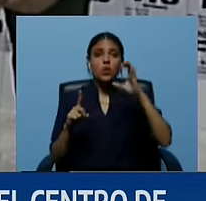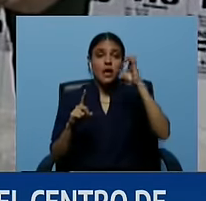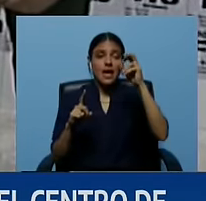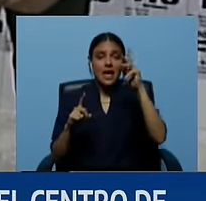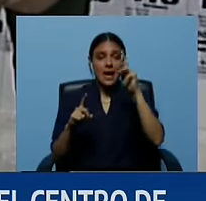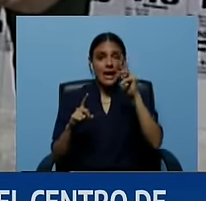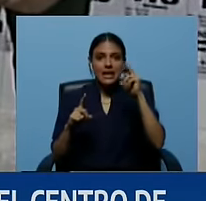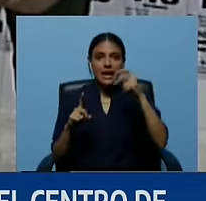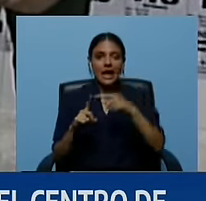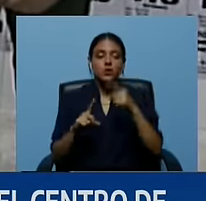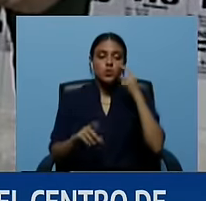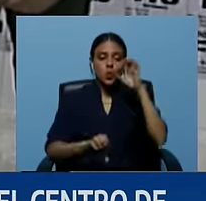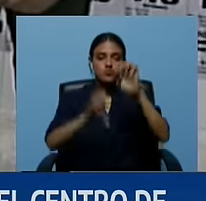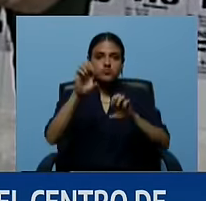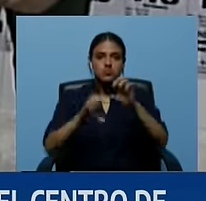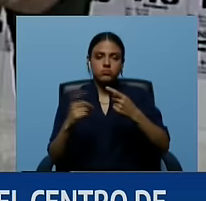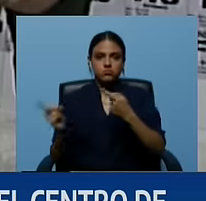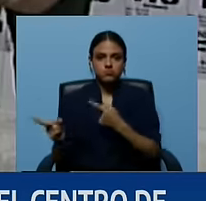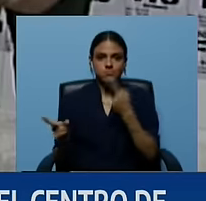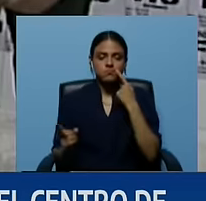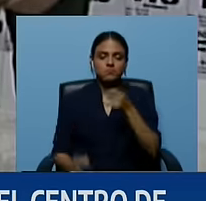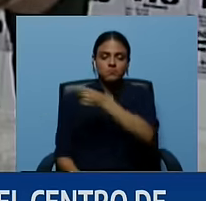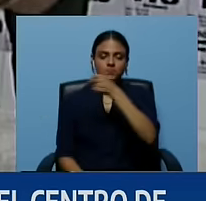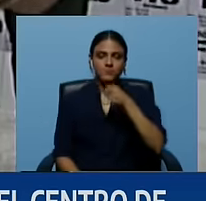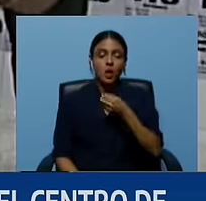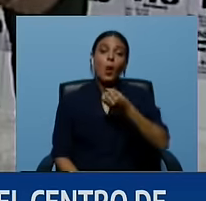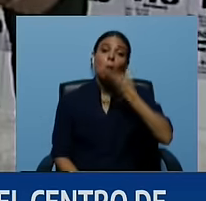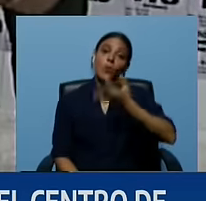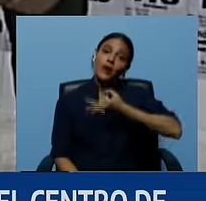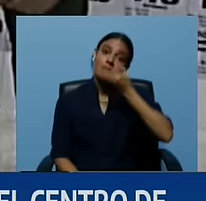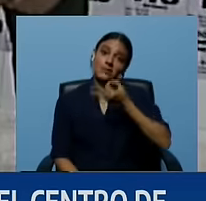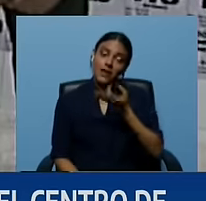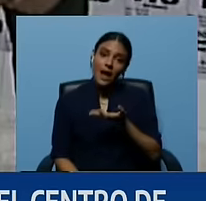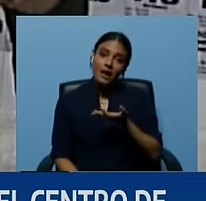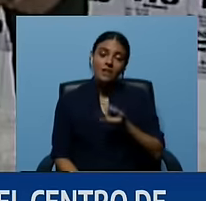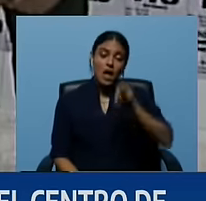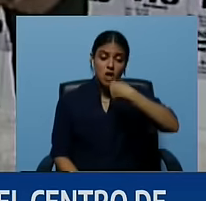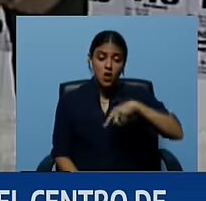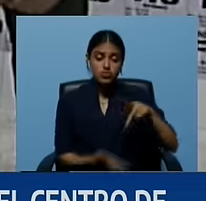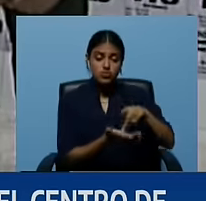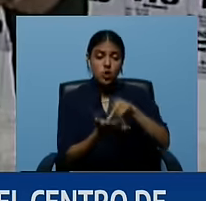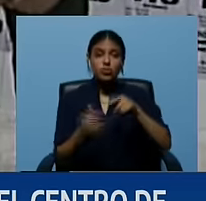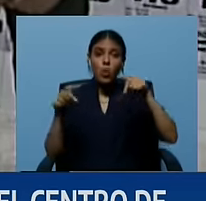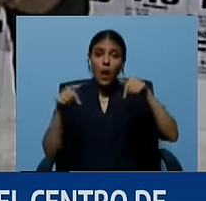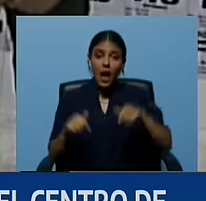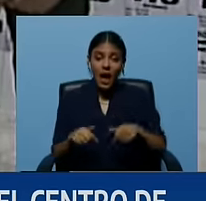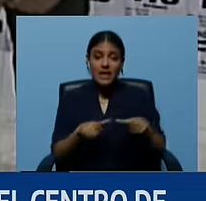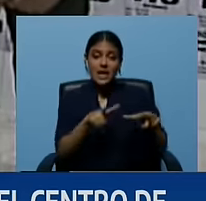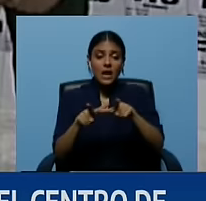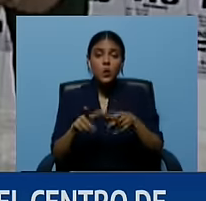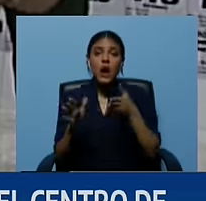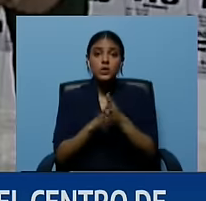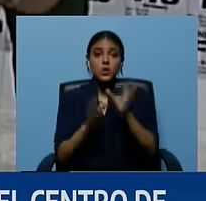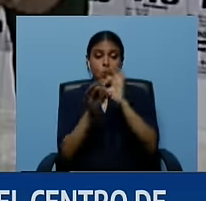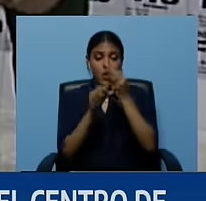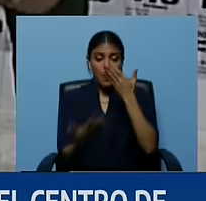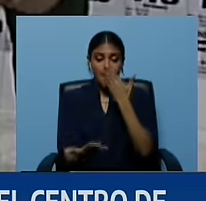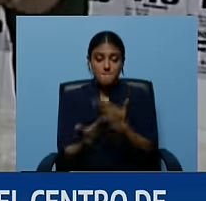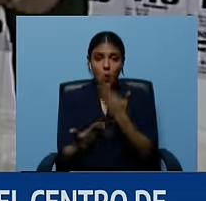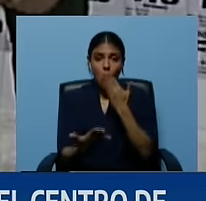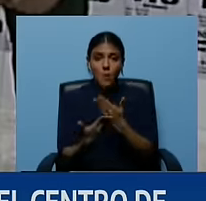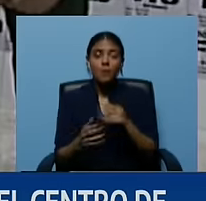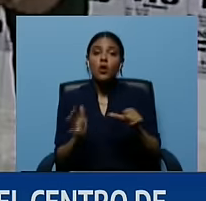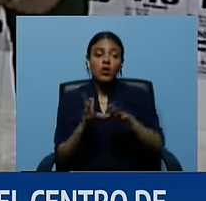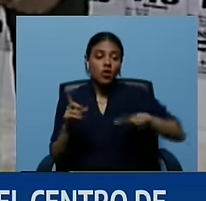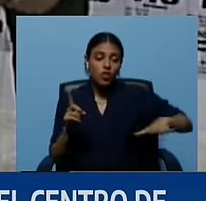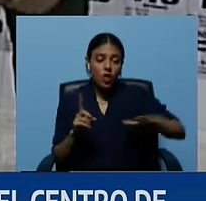de la Facultad de Ciencias. Buenas tardes, nos encontramos aquí en el Centro de Microscopía Electrónica de la